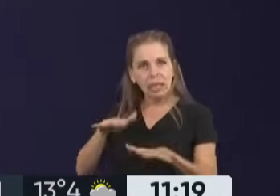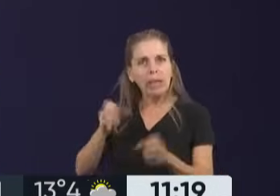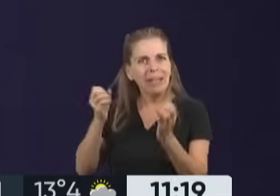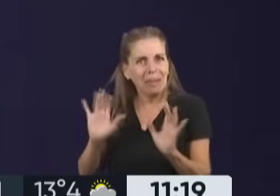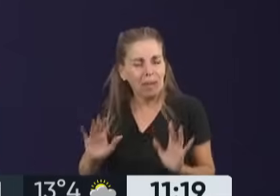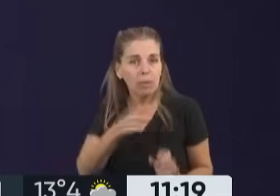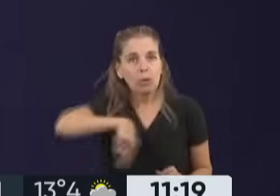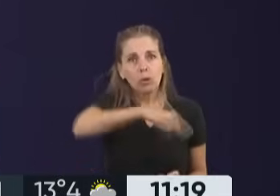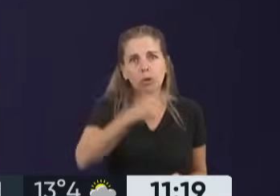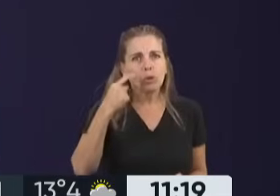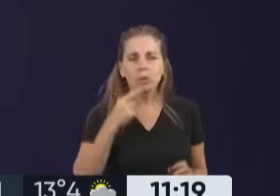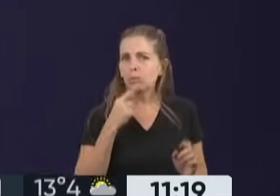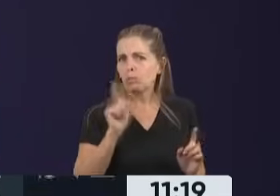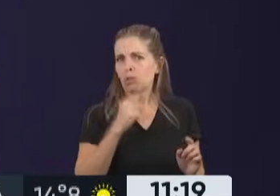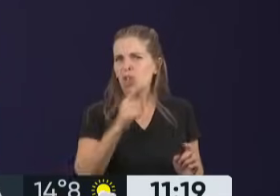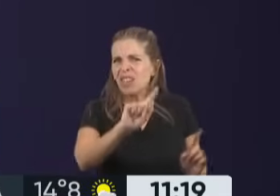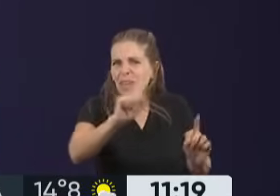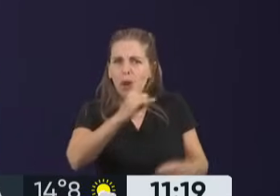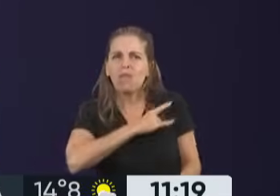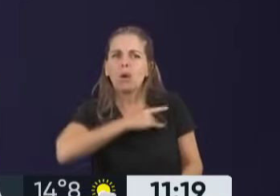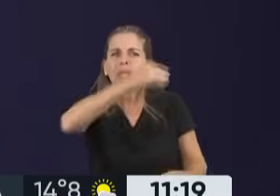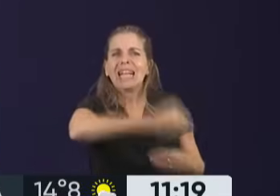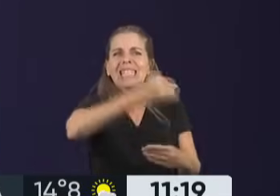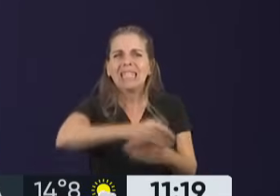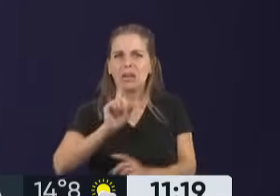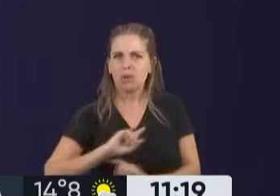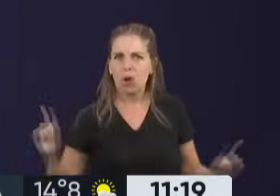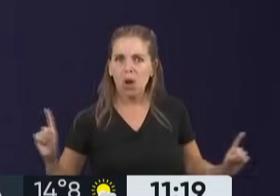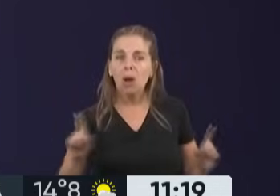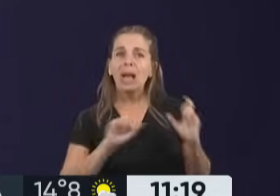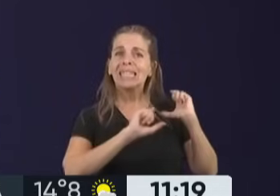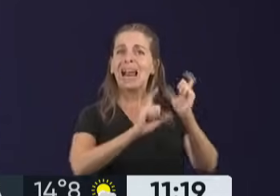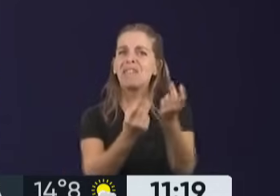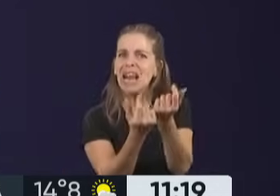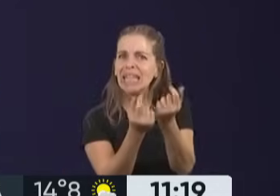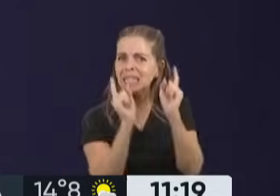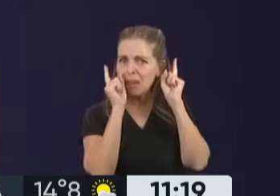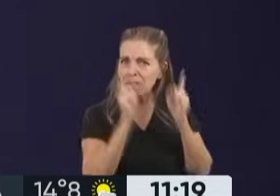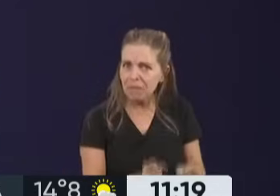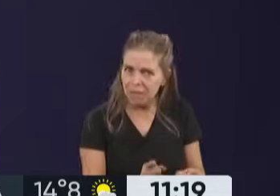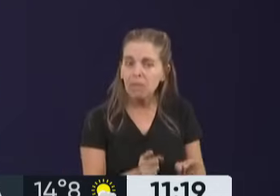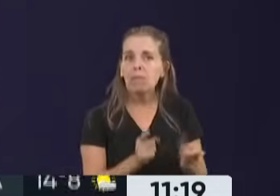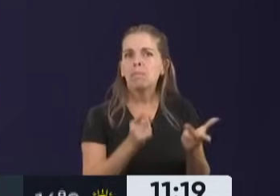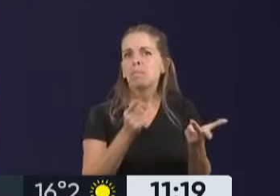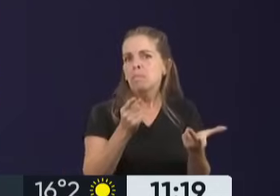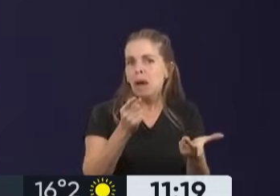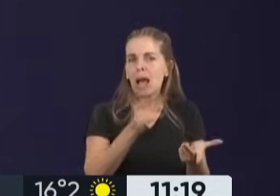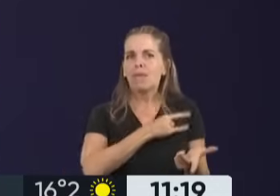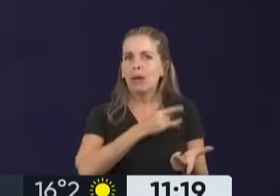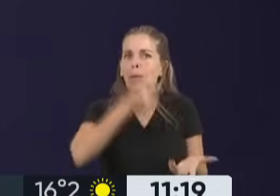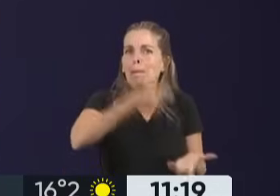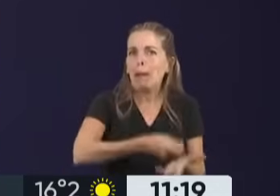cerrar una universidad, las universidades no se van a quedar sin presupuesto, las universidades no se van a quedar sin poder pagar la luz,